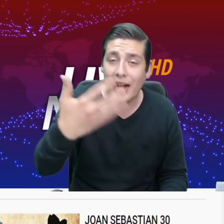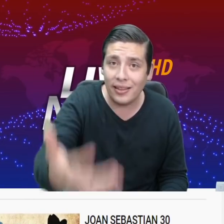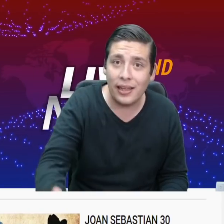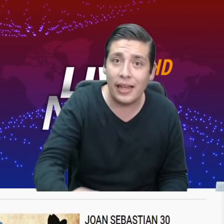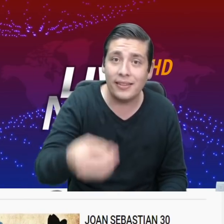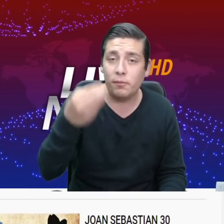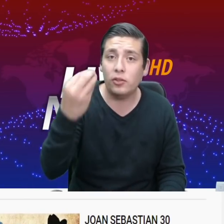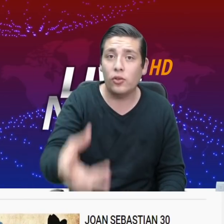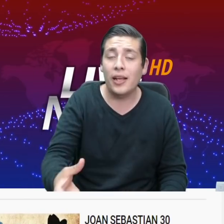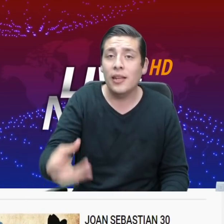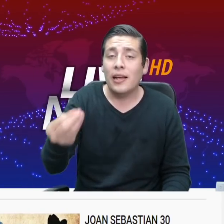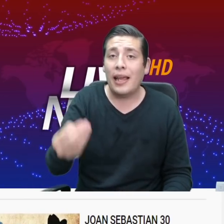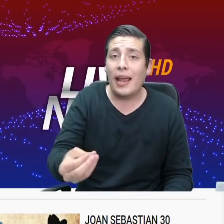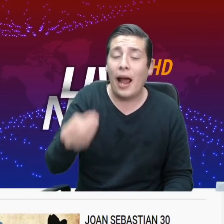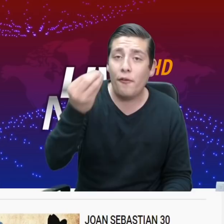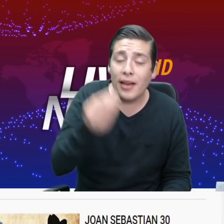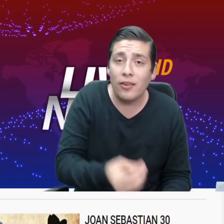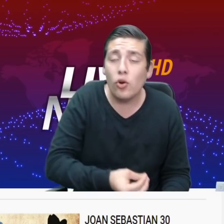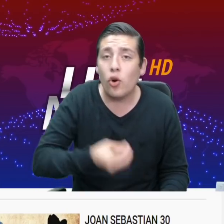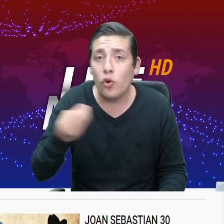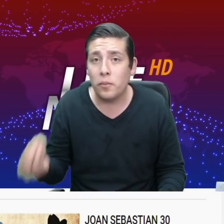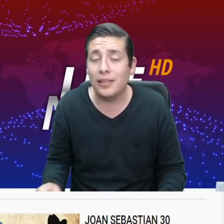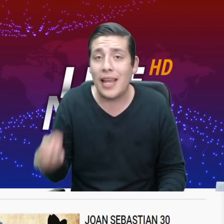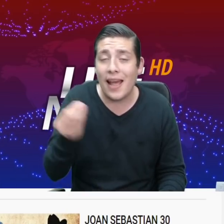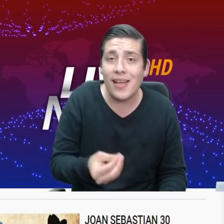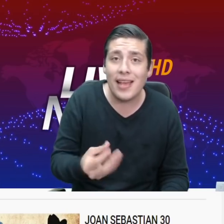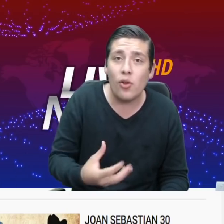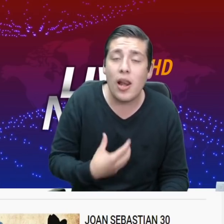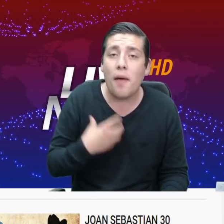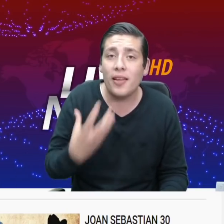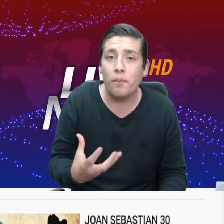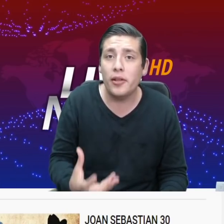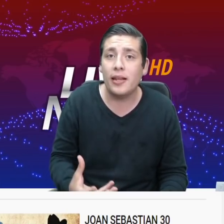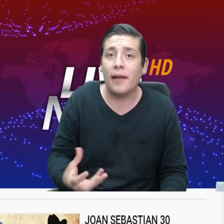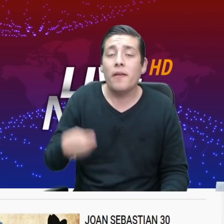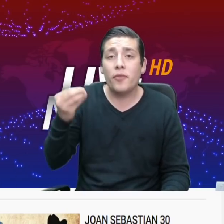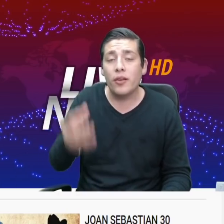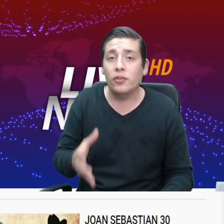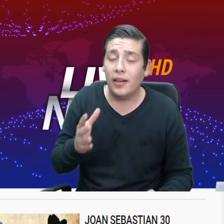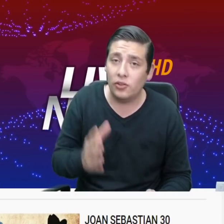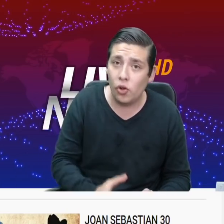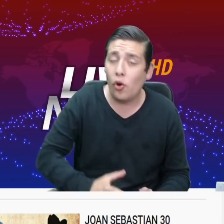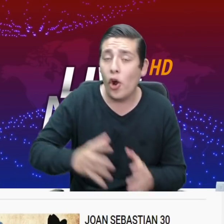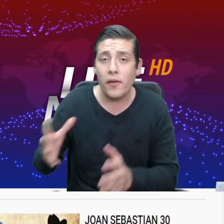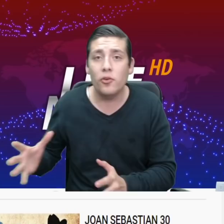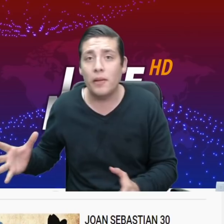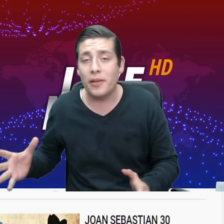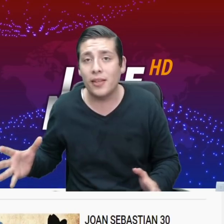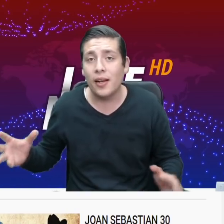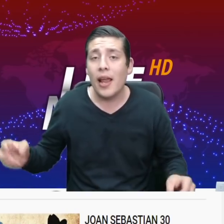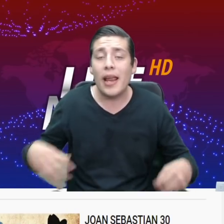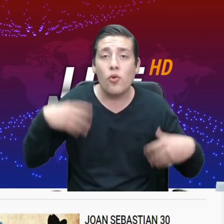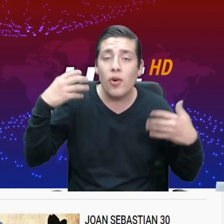estos ratas, a estas personas que al final son corruptas y han dañado la vida política de nuestra nación. Hoy debemos